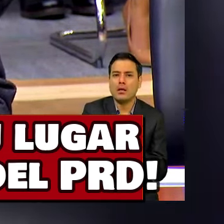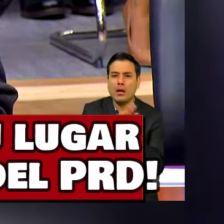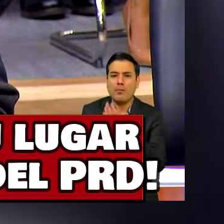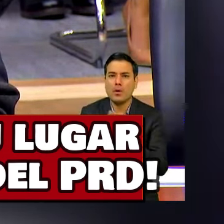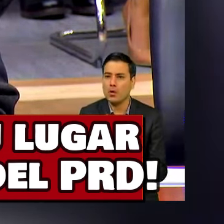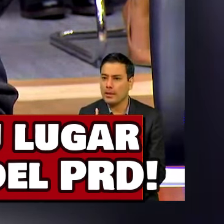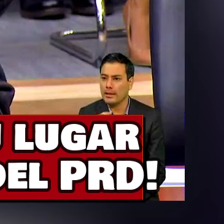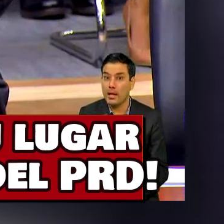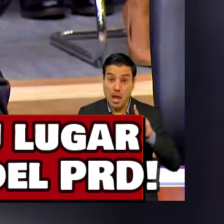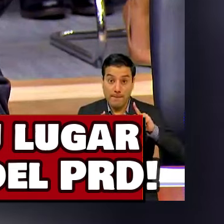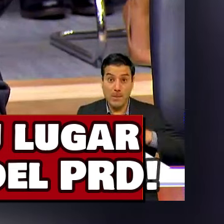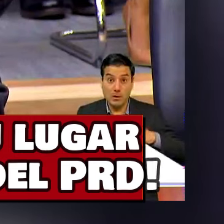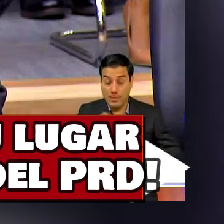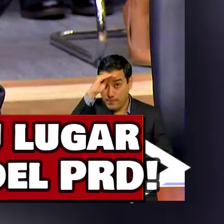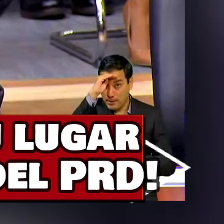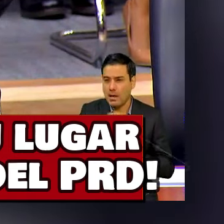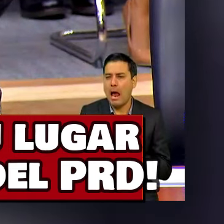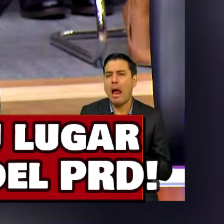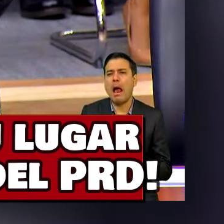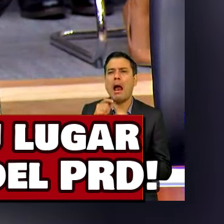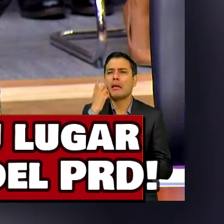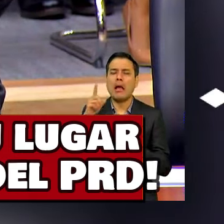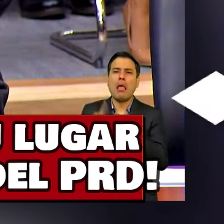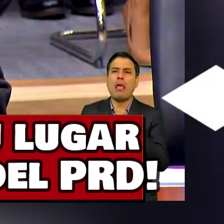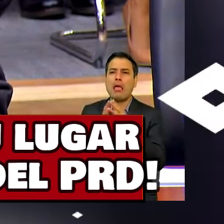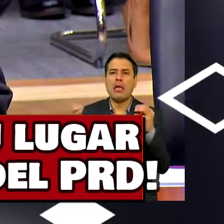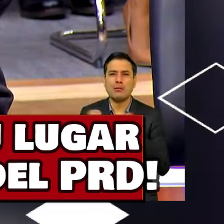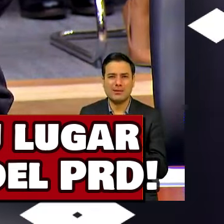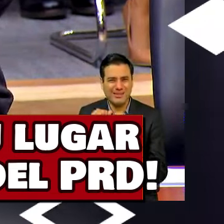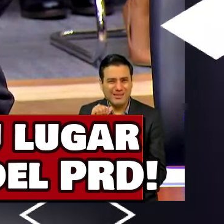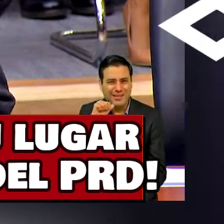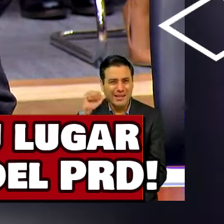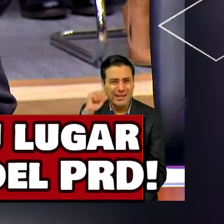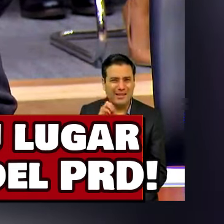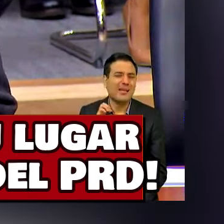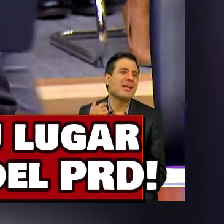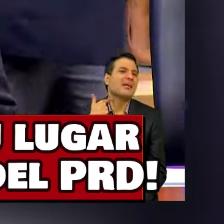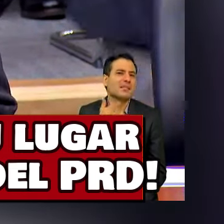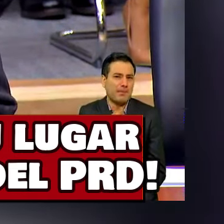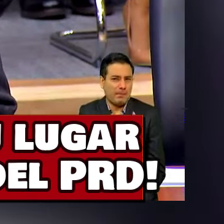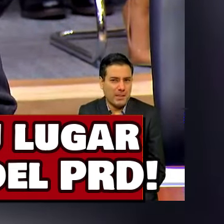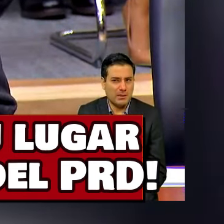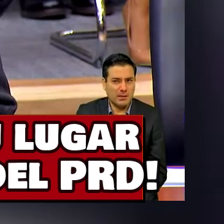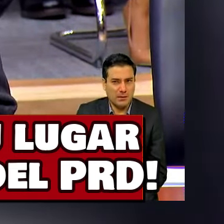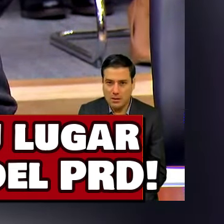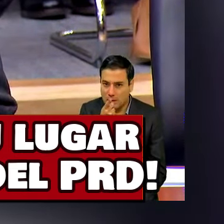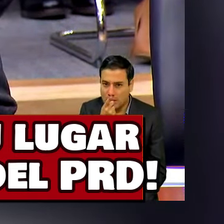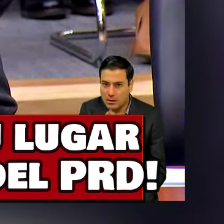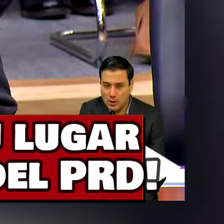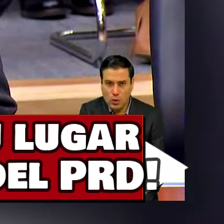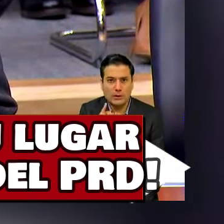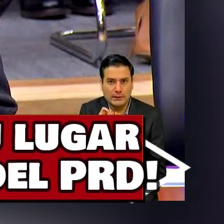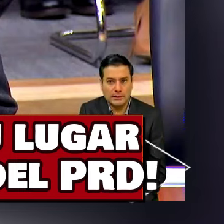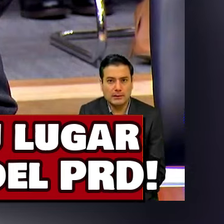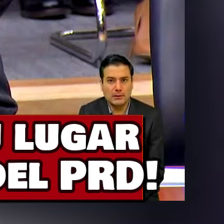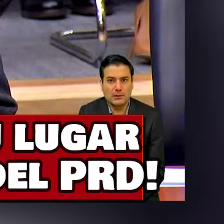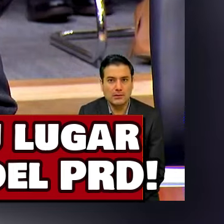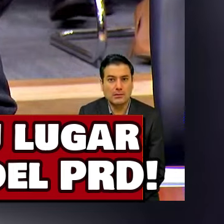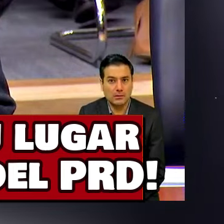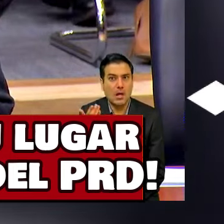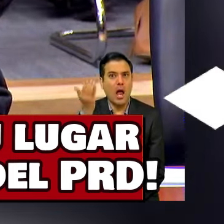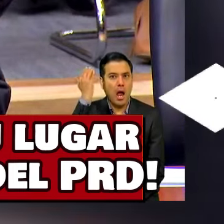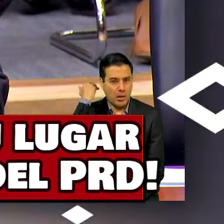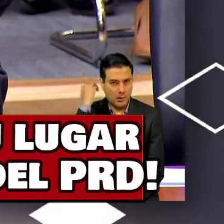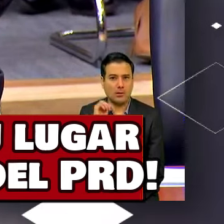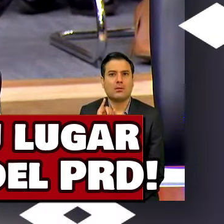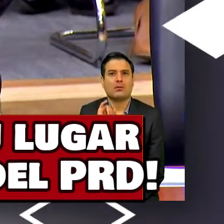desaparecer. Me parece inconcebible que ayer un expresidente del INE plantee estas cosas. Y él sí tuvo aquí parte en esa decisión arbitraria de retirarles